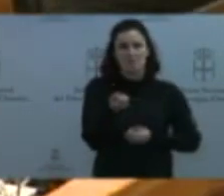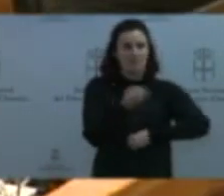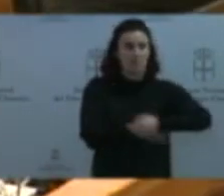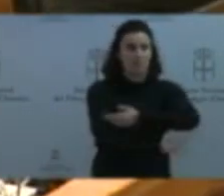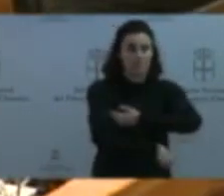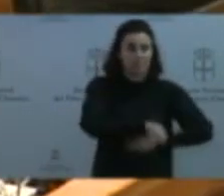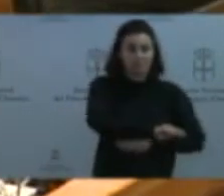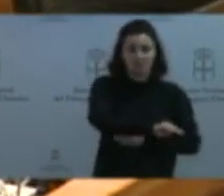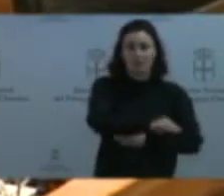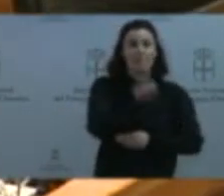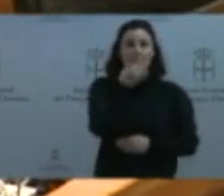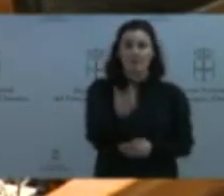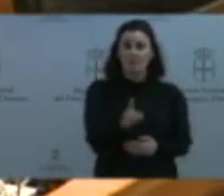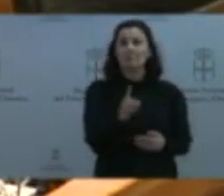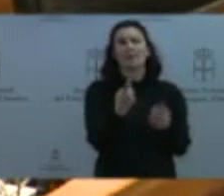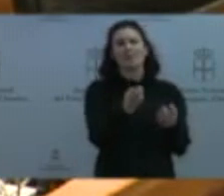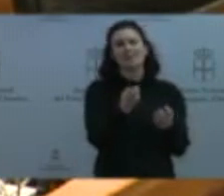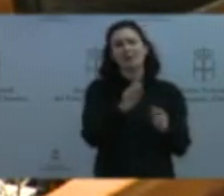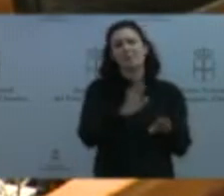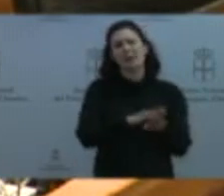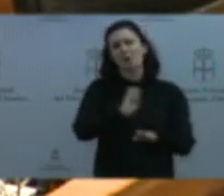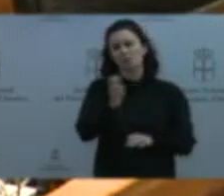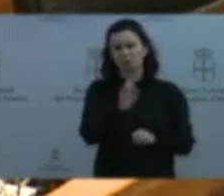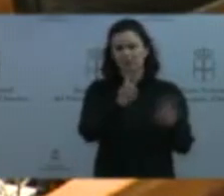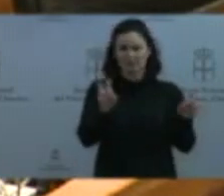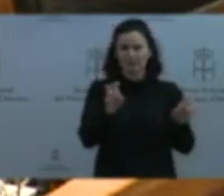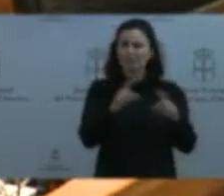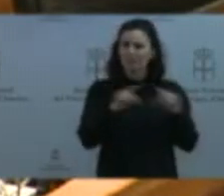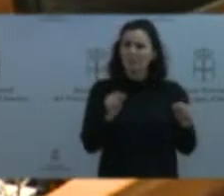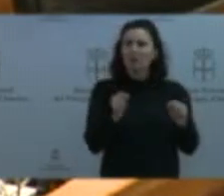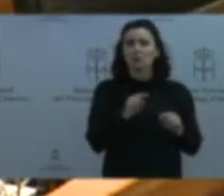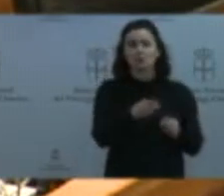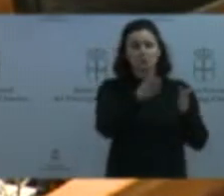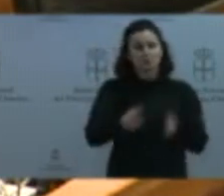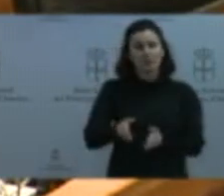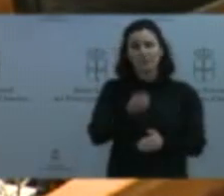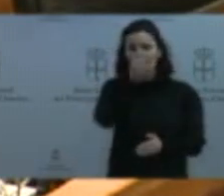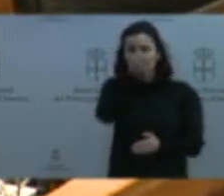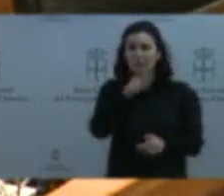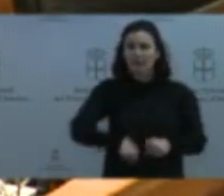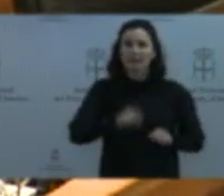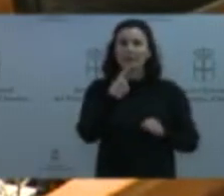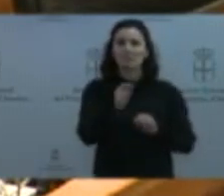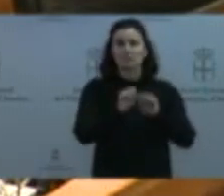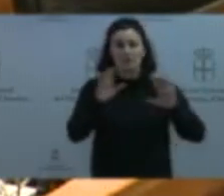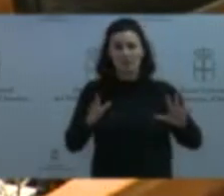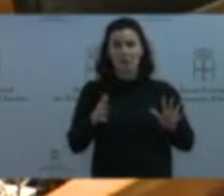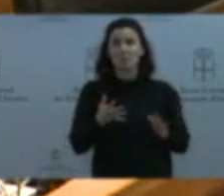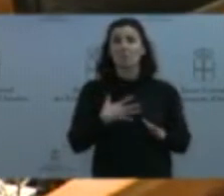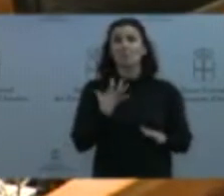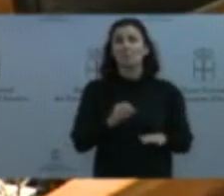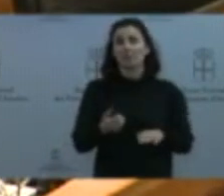en Asturias. Ustedes, el PSOE, lo decimos así aquí claramente, deberían pedir disculpas. Ustedes deberían pedir